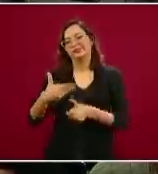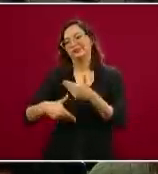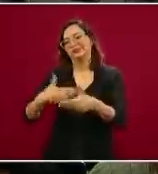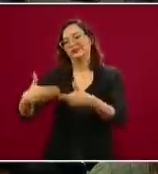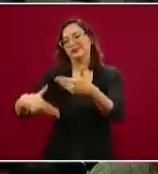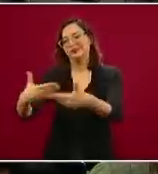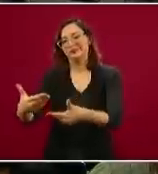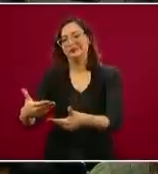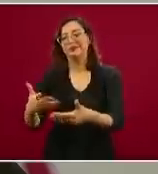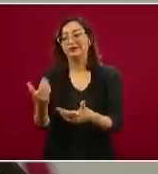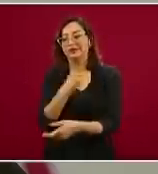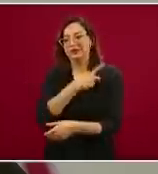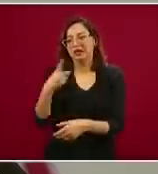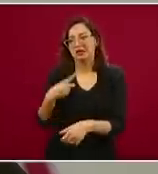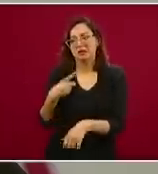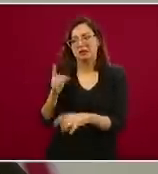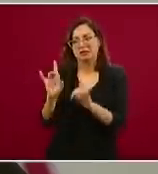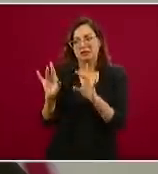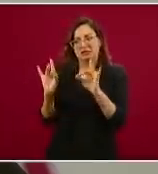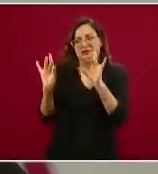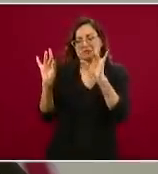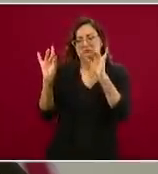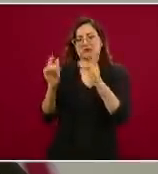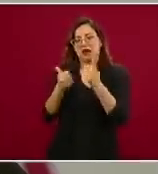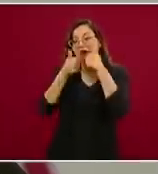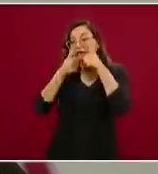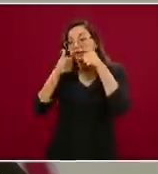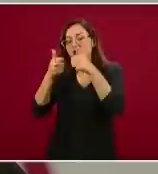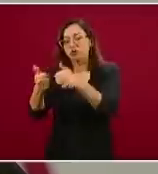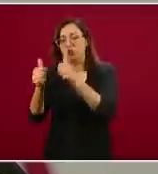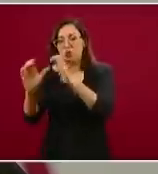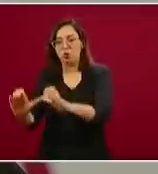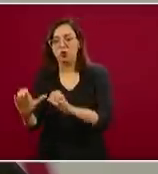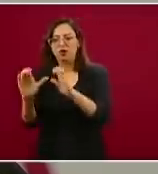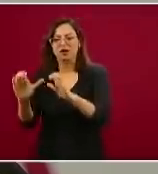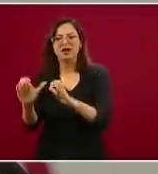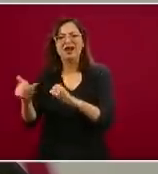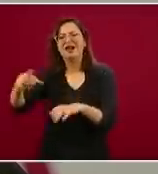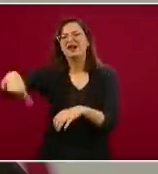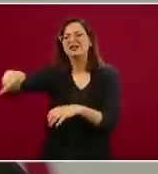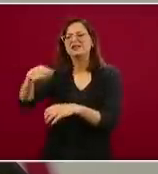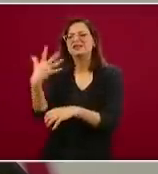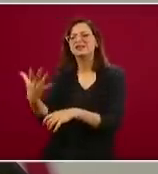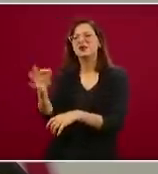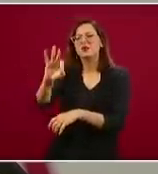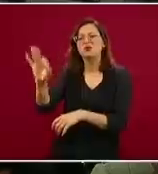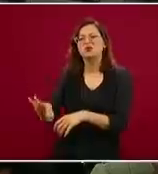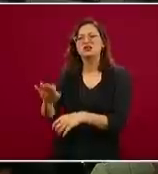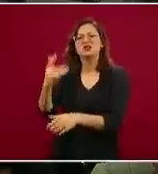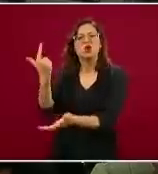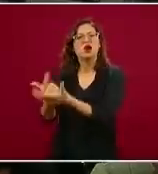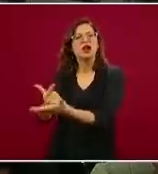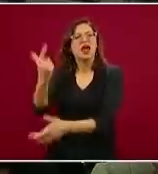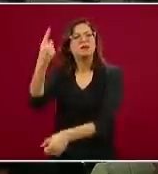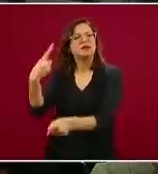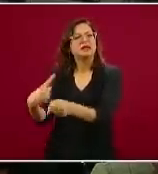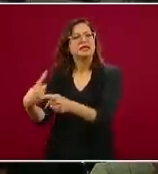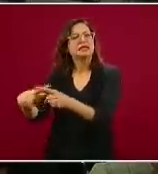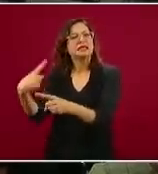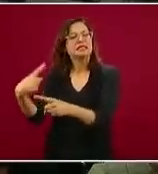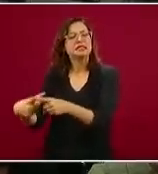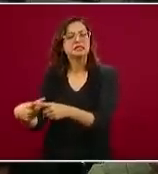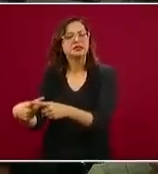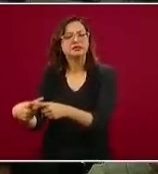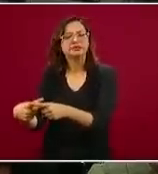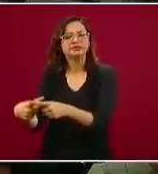situación que hay que tener el mayor cuidado. Destaco quiénes son estas personas que están en riesgo de